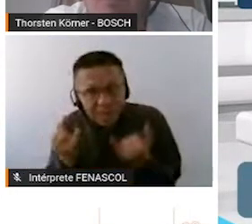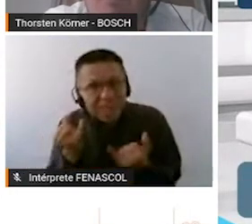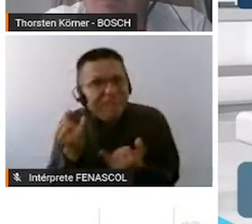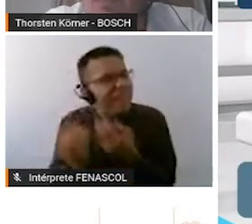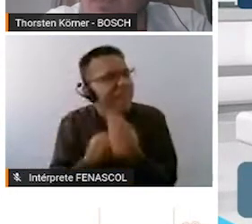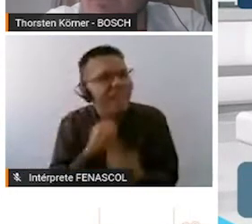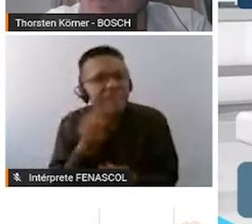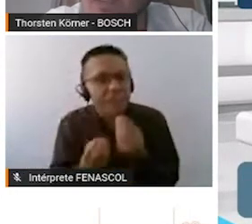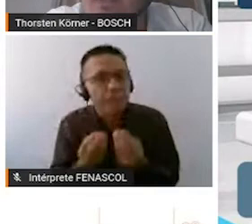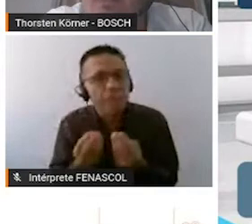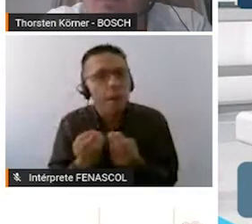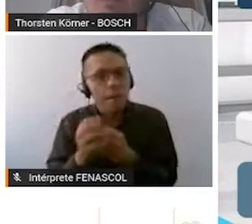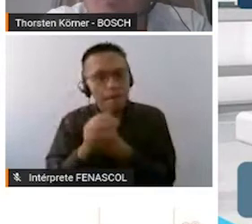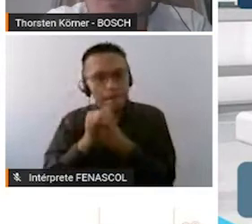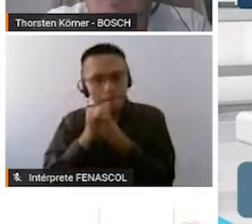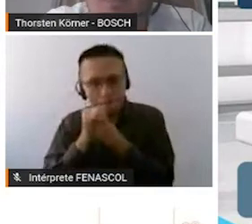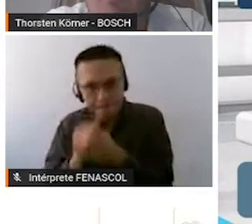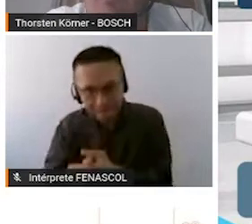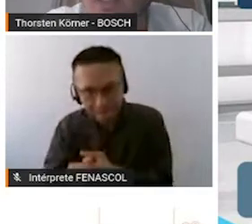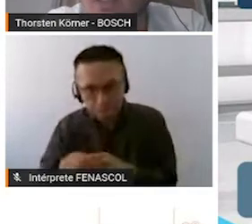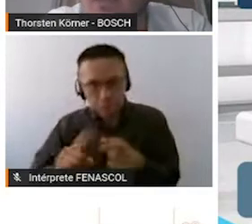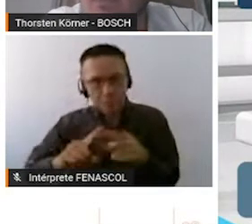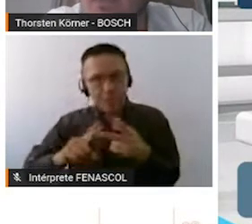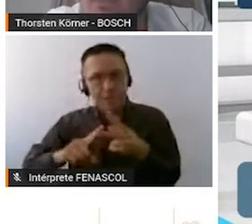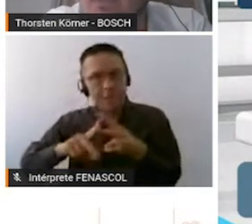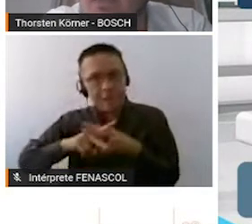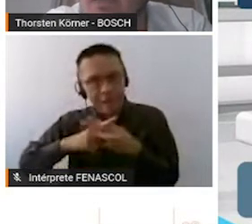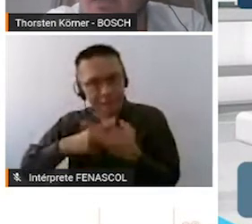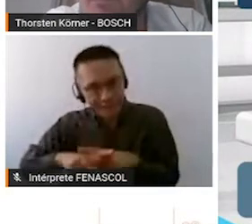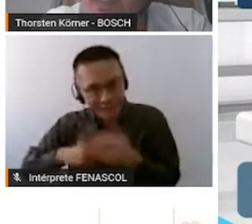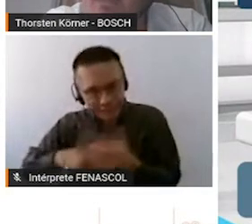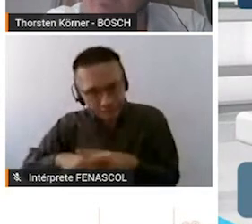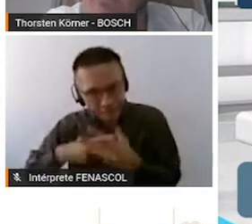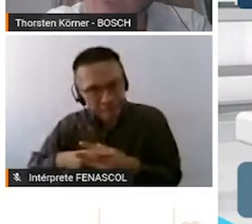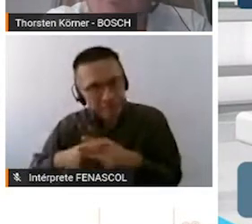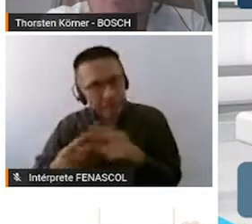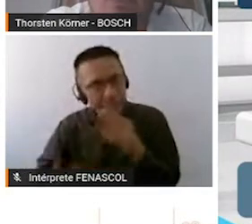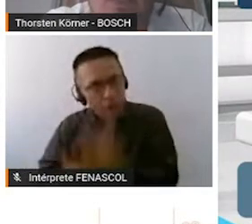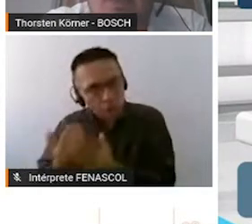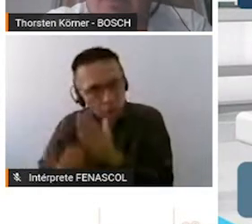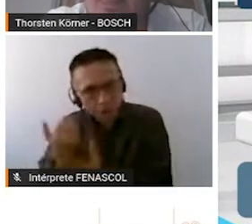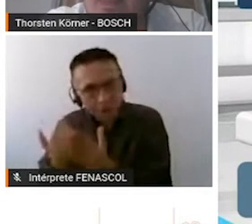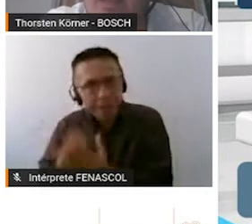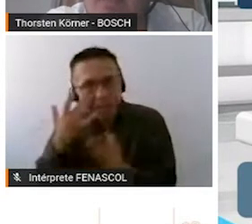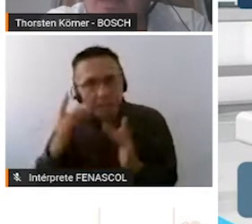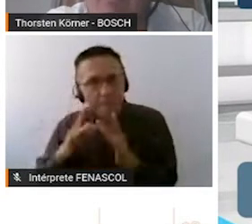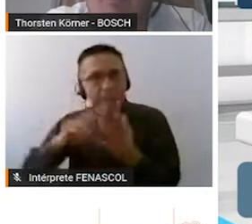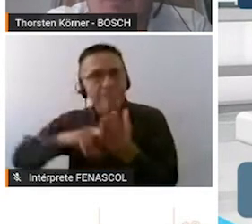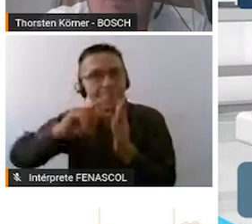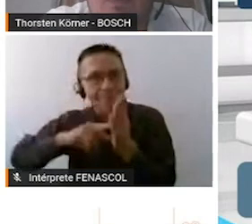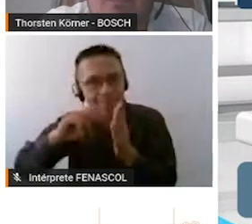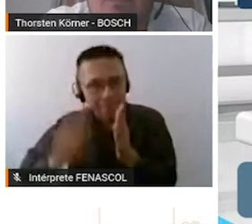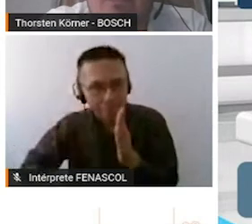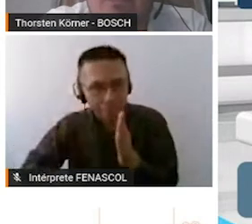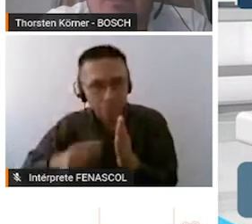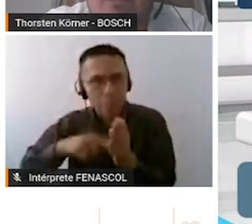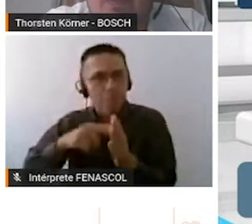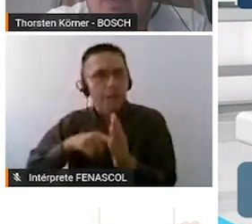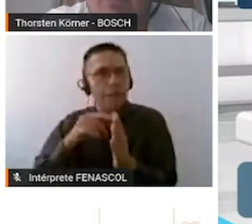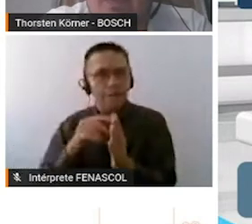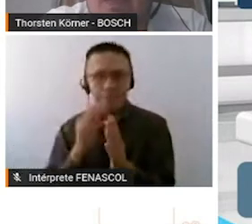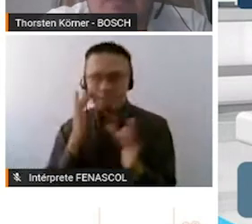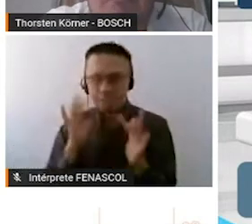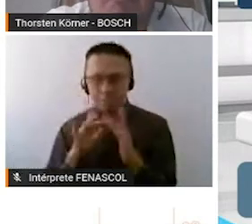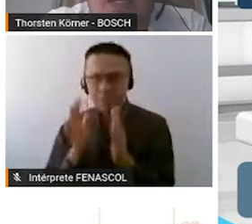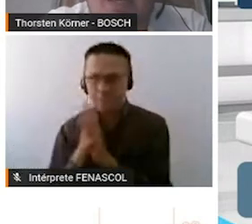nuevos métodos y nuevas herramientas que justamente nos brinda en parte la tecnología de la información,